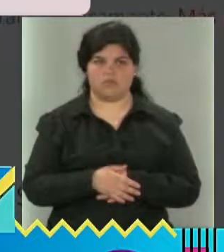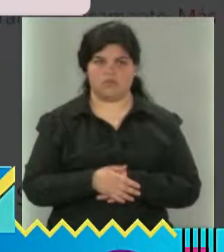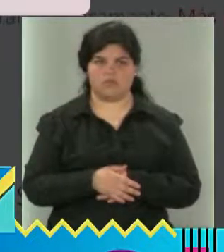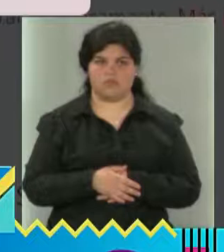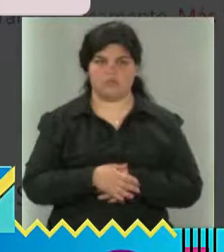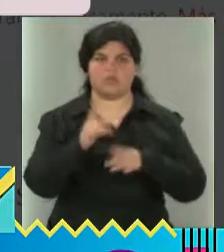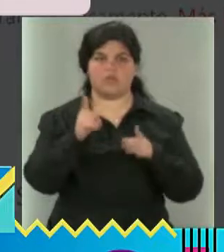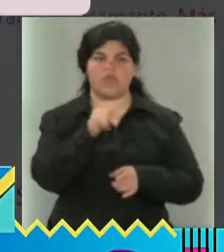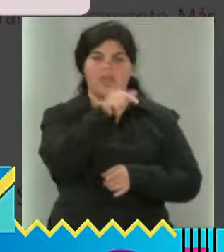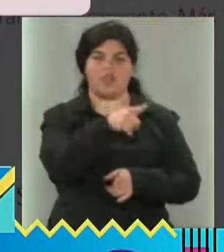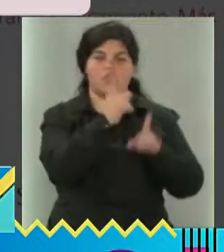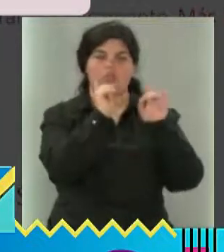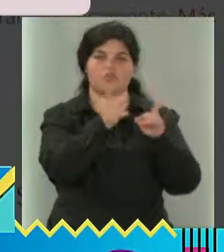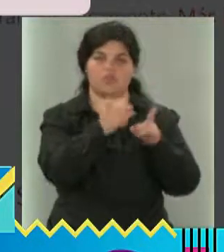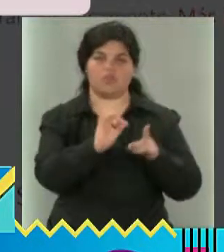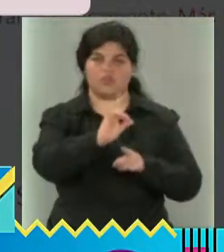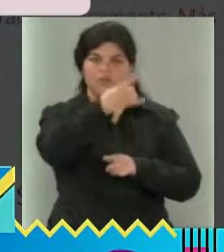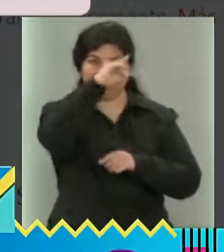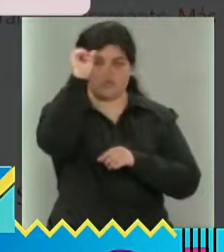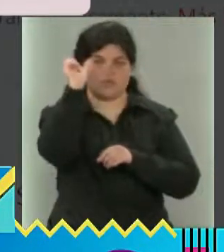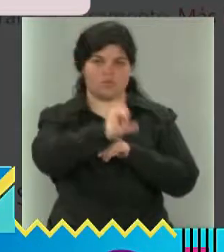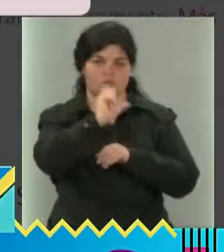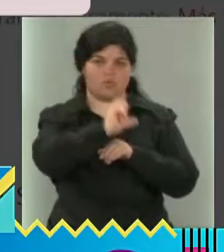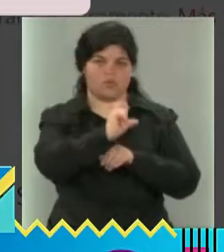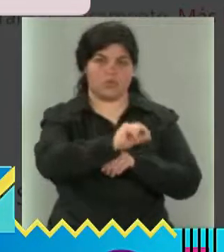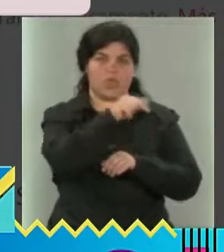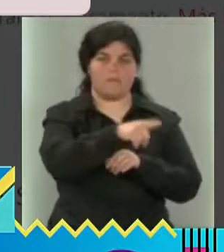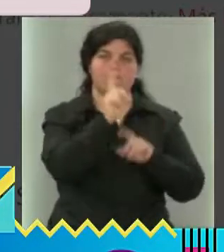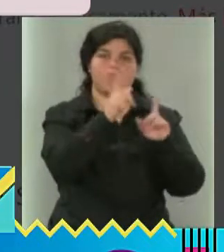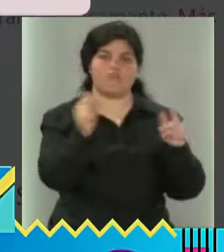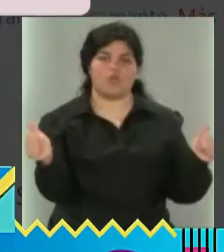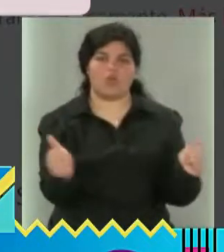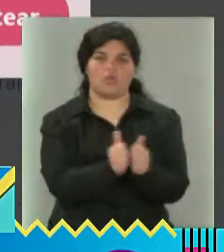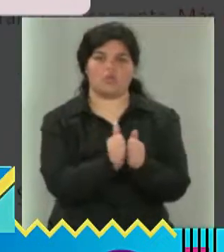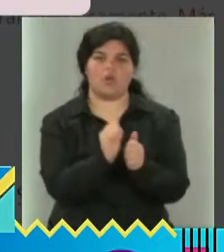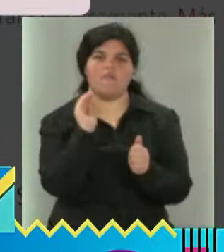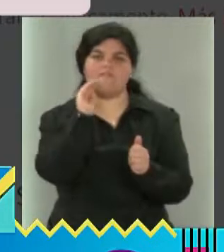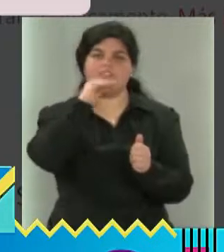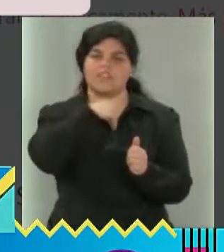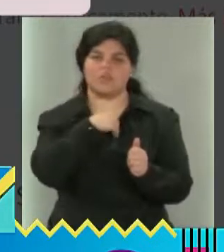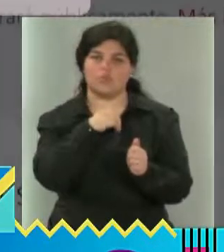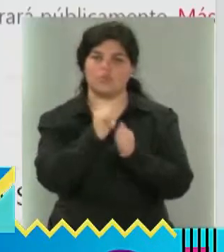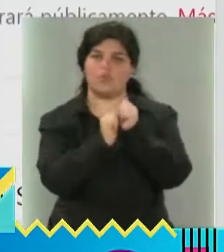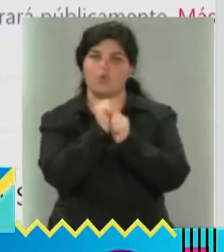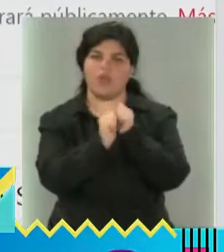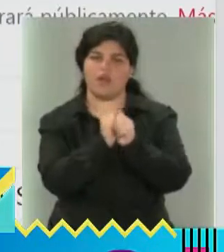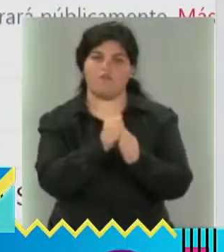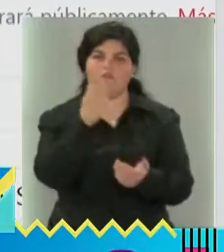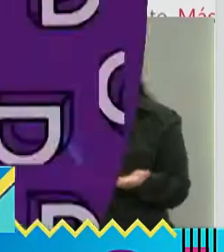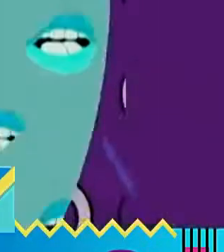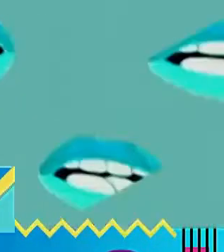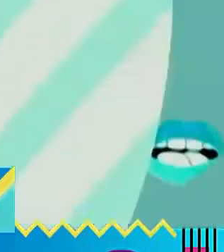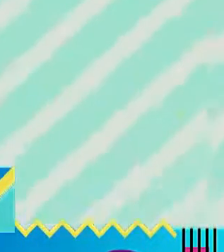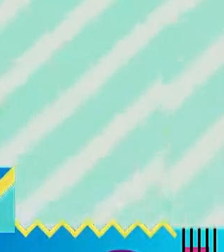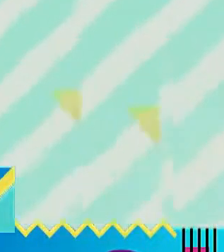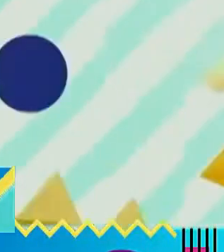es docente de la Universidad Nacional de Cuyo, repetimos, profesor adjunto de la Cátedra de Viticultura de la Facultad de Ciencias Agrarias.